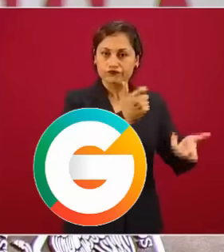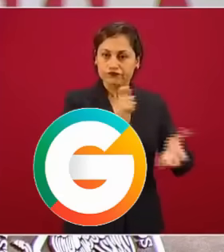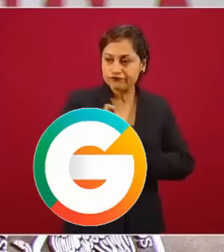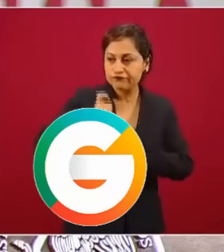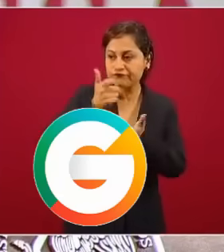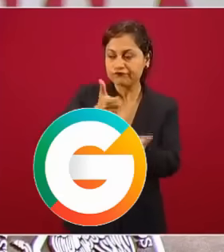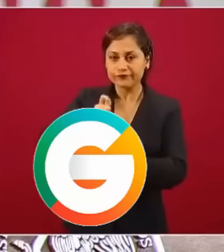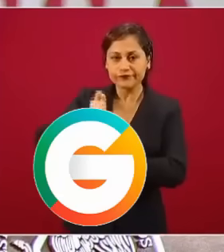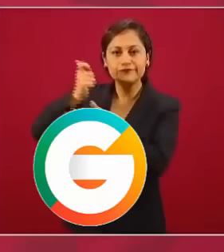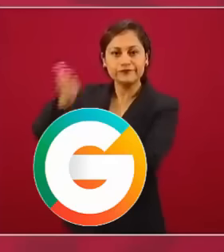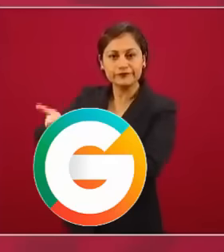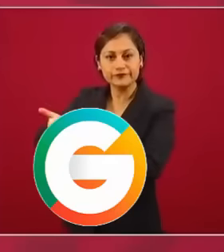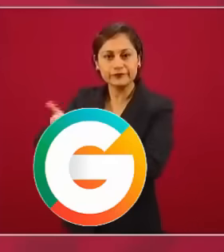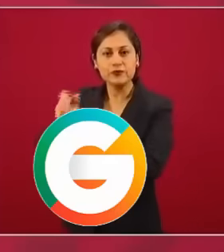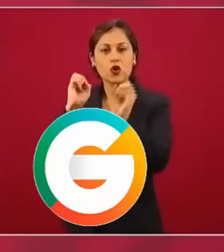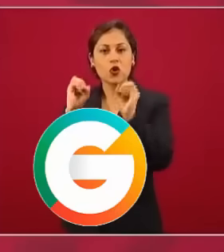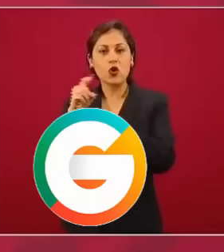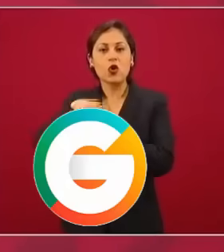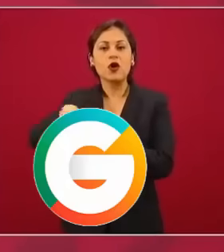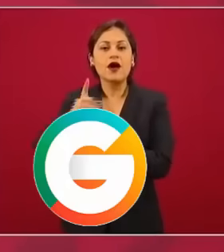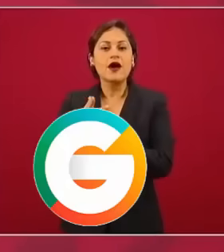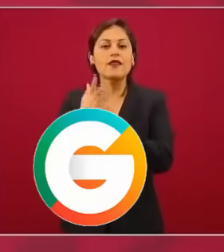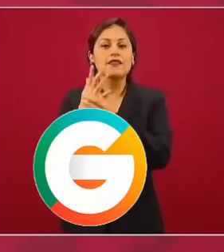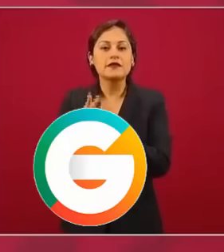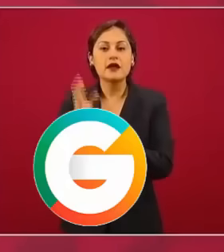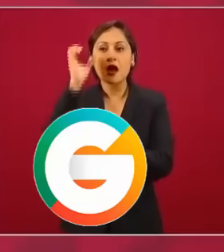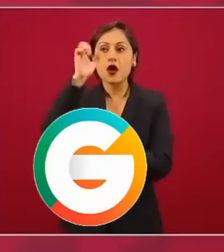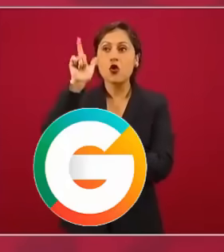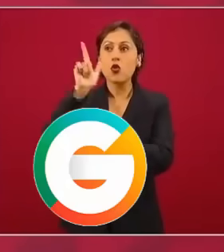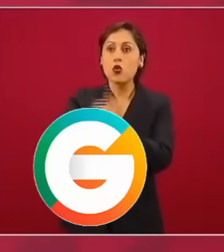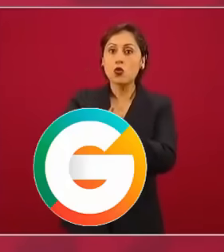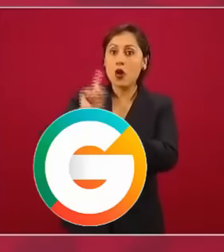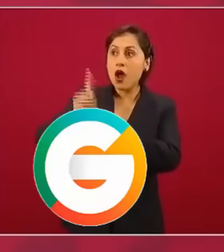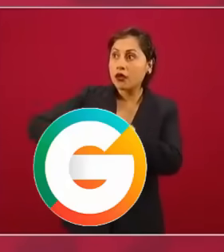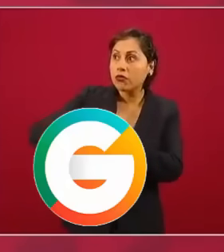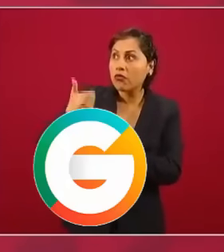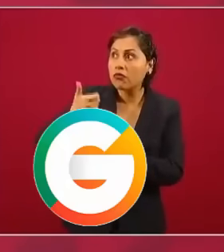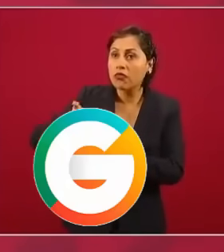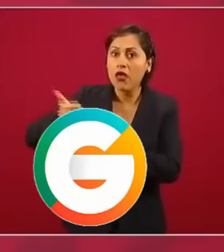Se va a dejar sin dinero a la cultura. Imagínense,